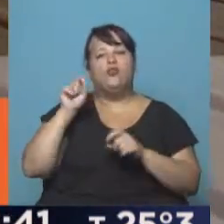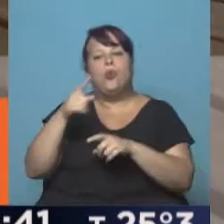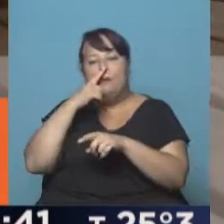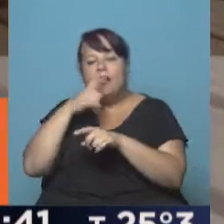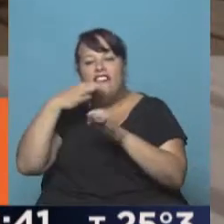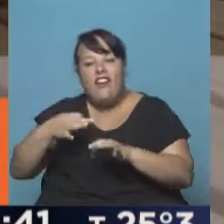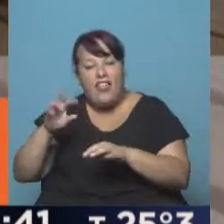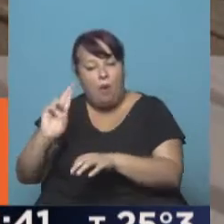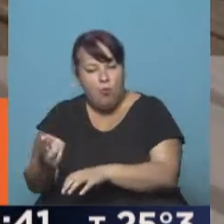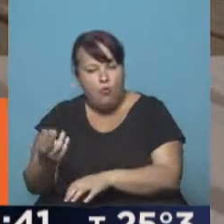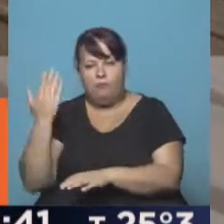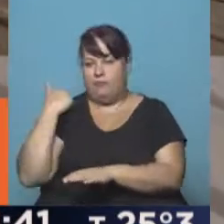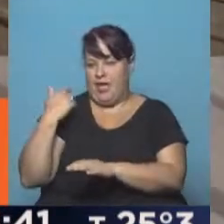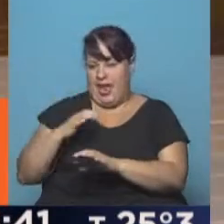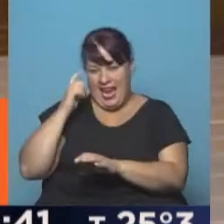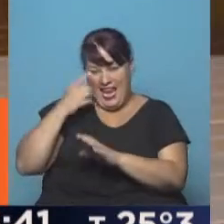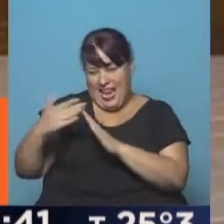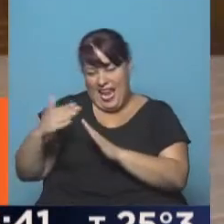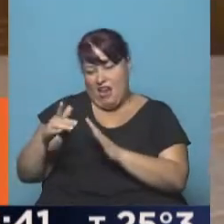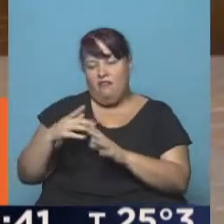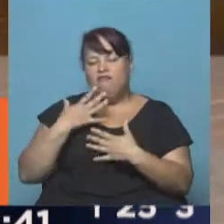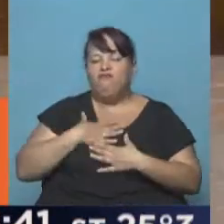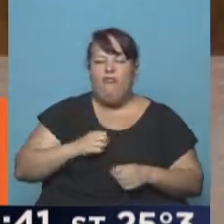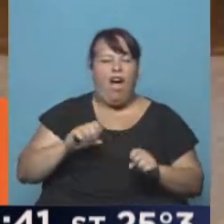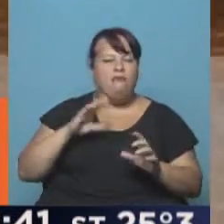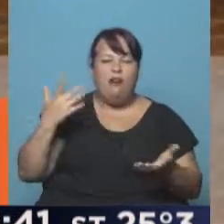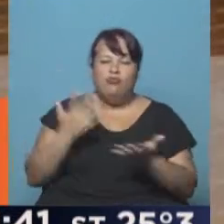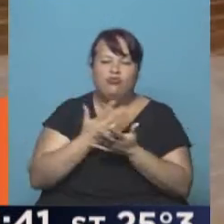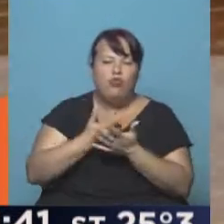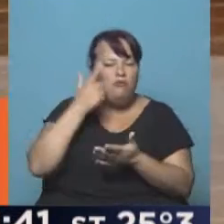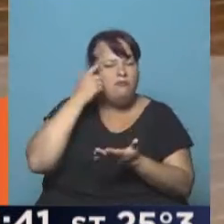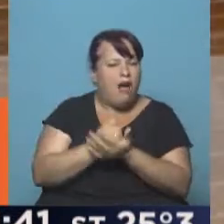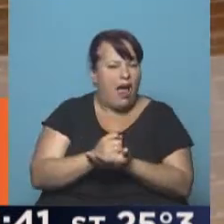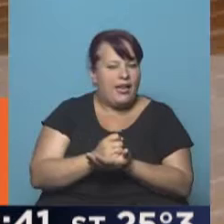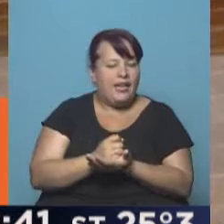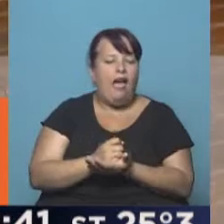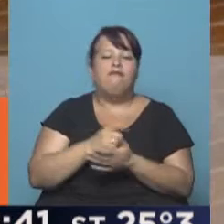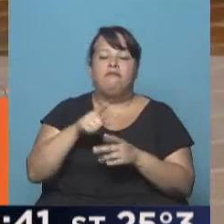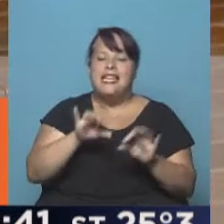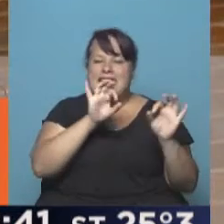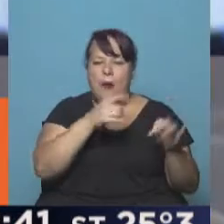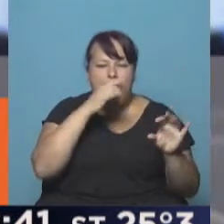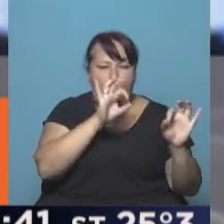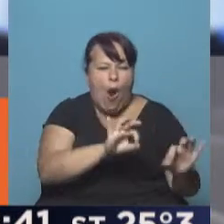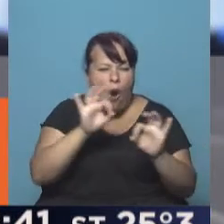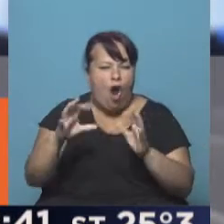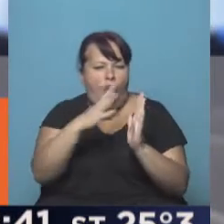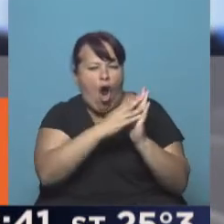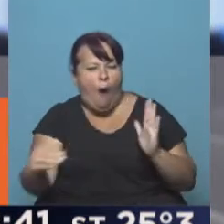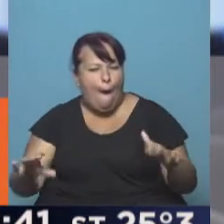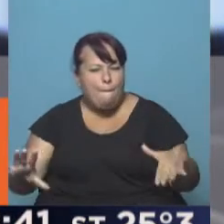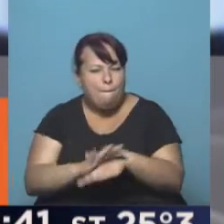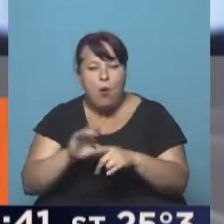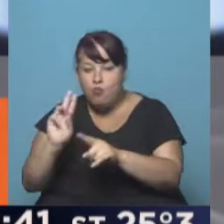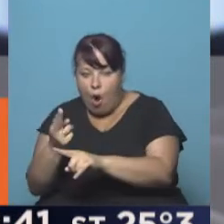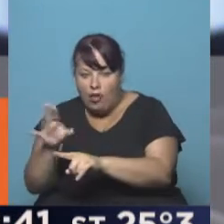la mascota original a principios de este año y no se resignaban a vivir sin el cáncer exactamente igual al digamos alcan